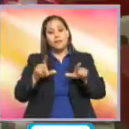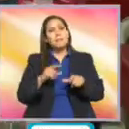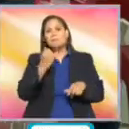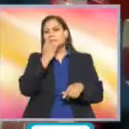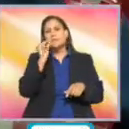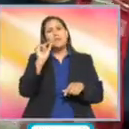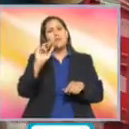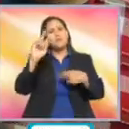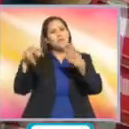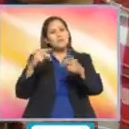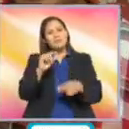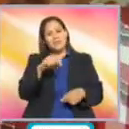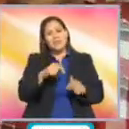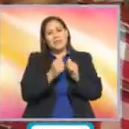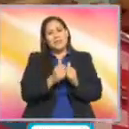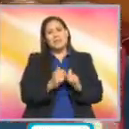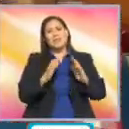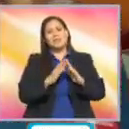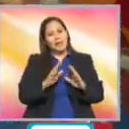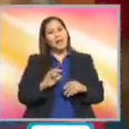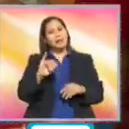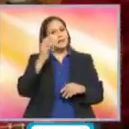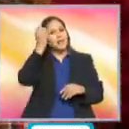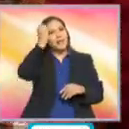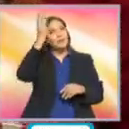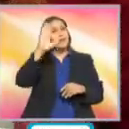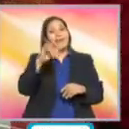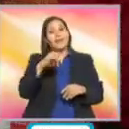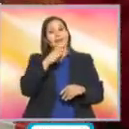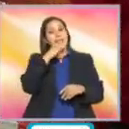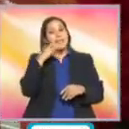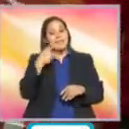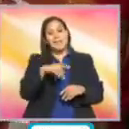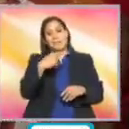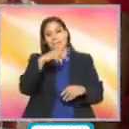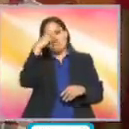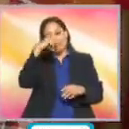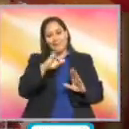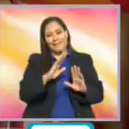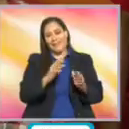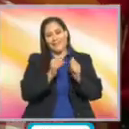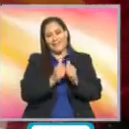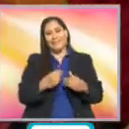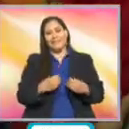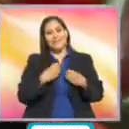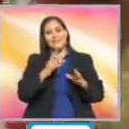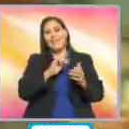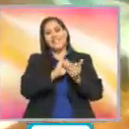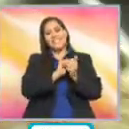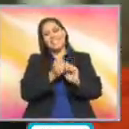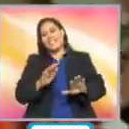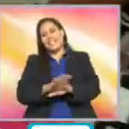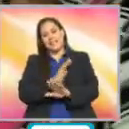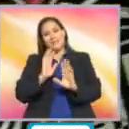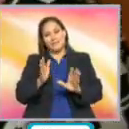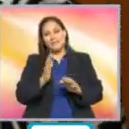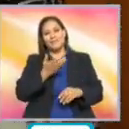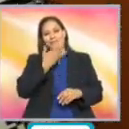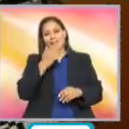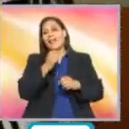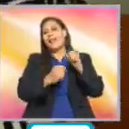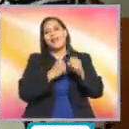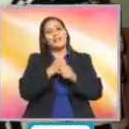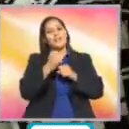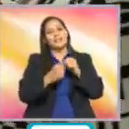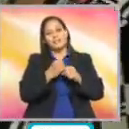voy, llevo aquí desde No, pues ya pequeña. se ve que ya es bien chilanga, ¿verdad? Ya acá me la chilangó la señora. Tiene conmigo muchos